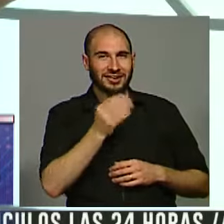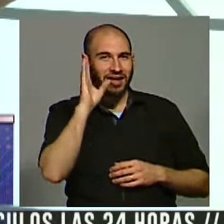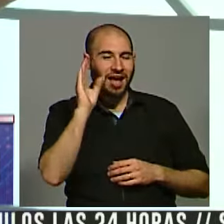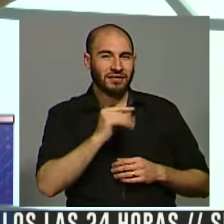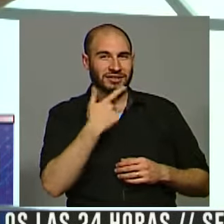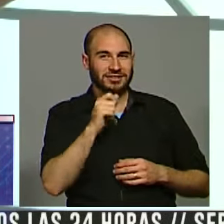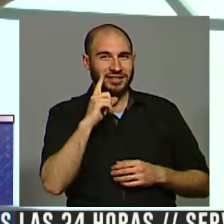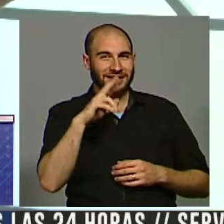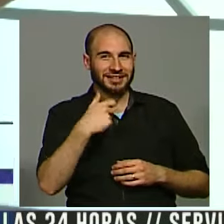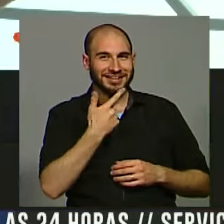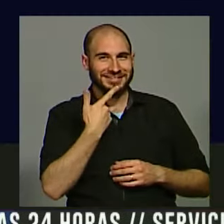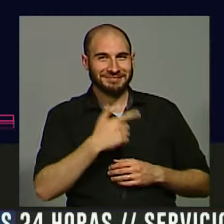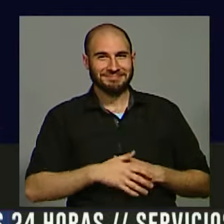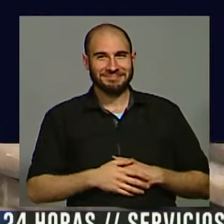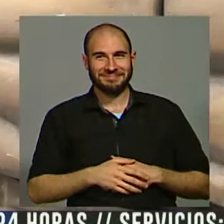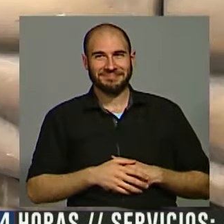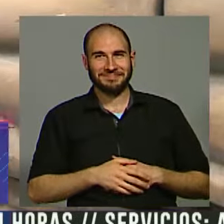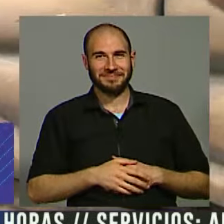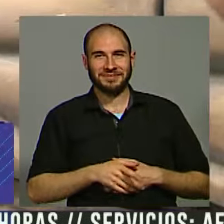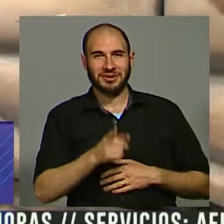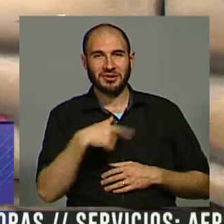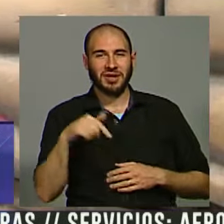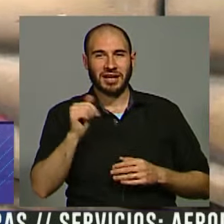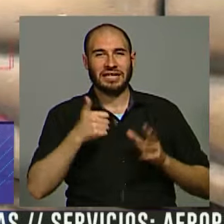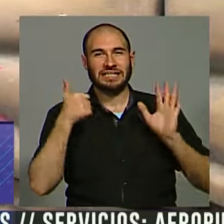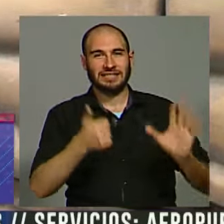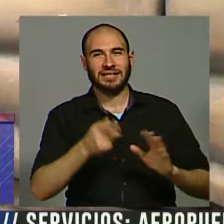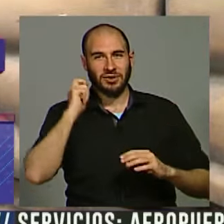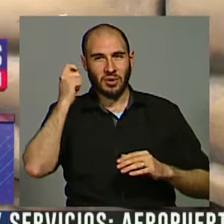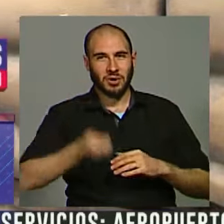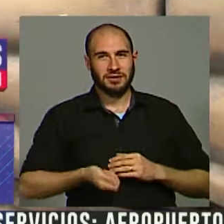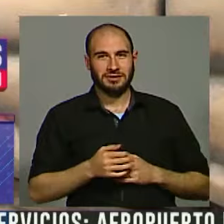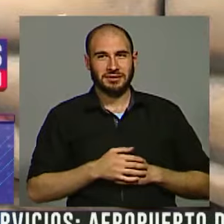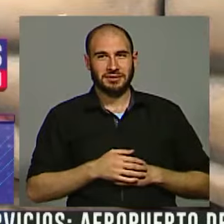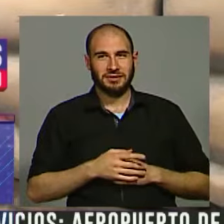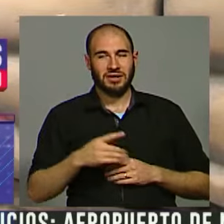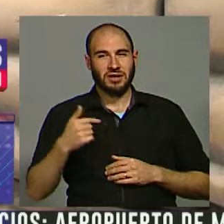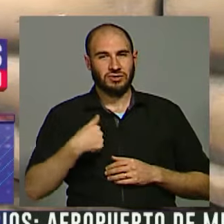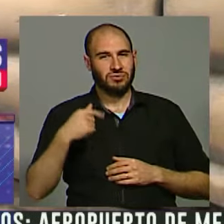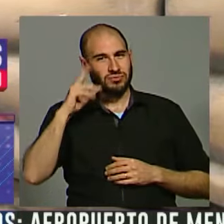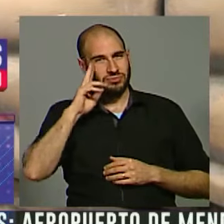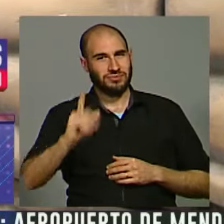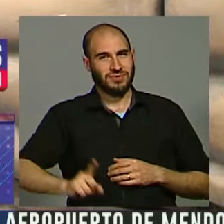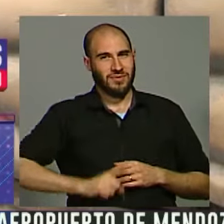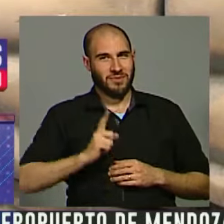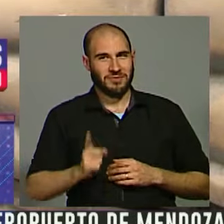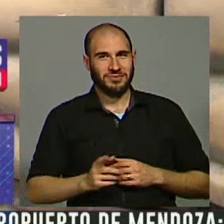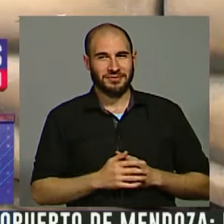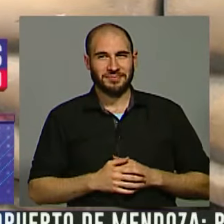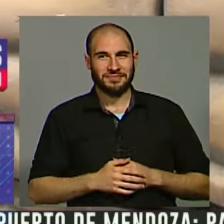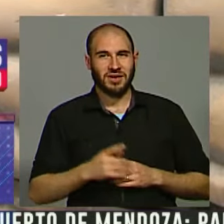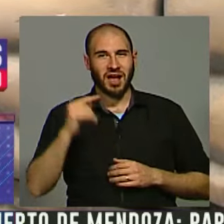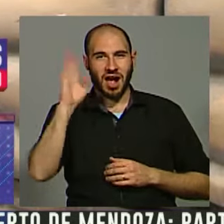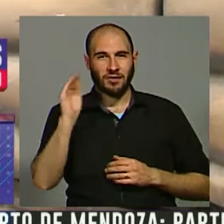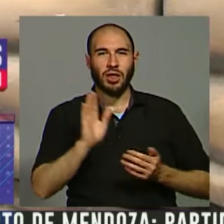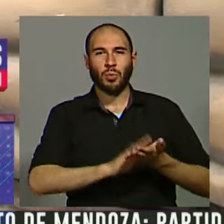abogado Salinas. Bueno, estamos en el sexto juicio. Yo he tenido el honor y el orgullo de ser